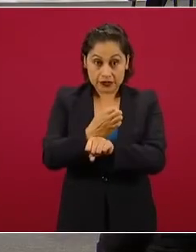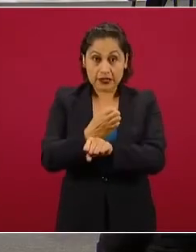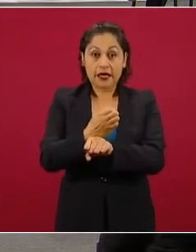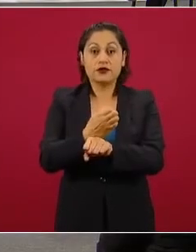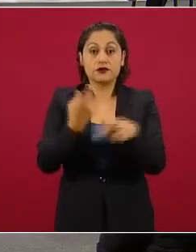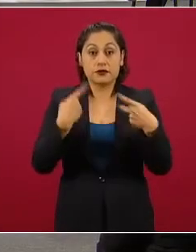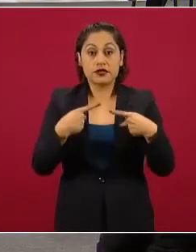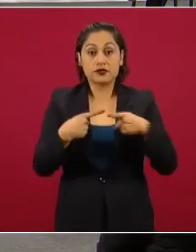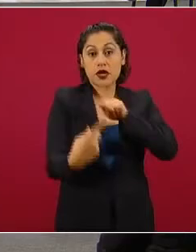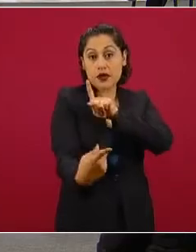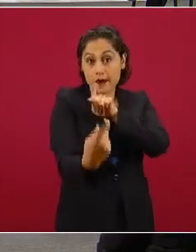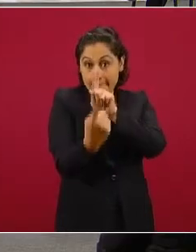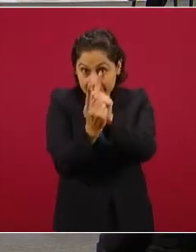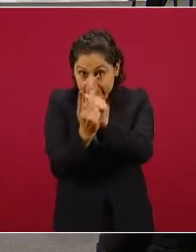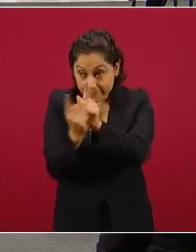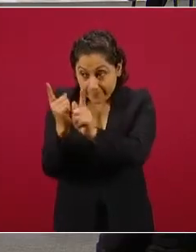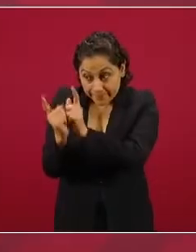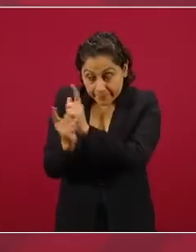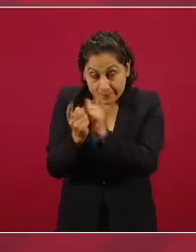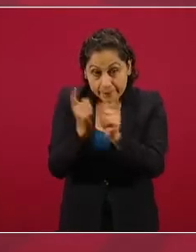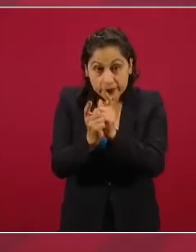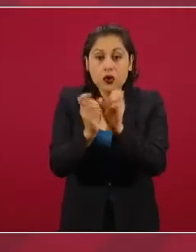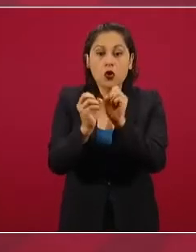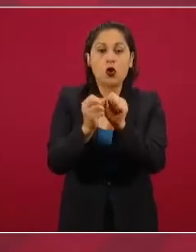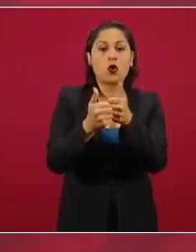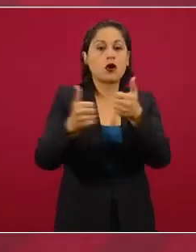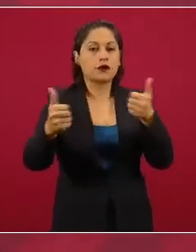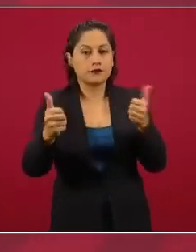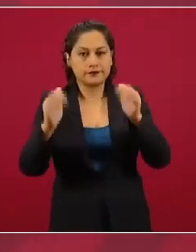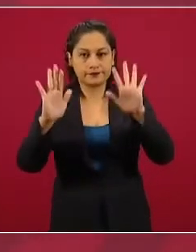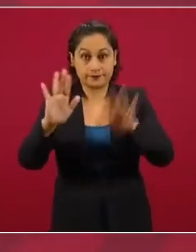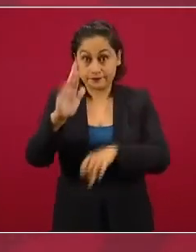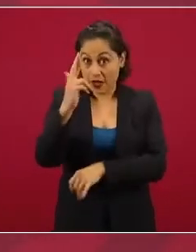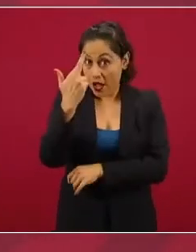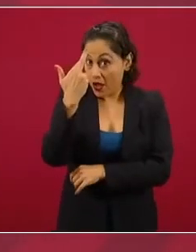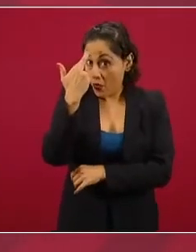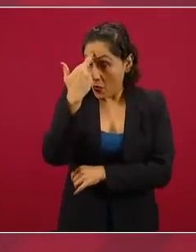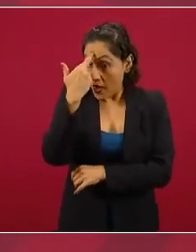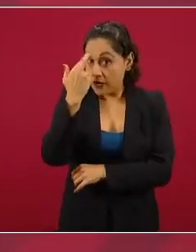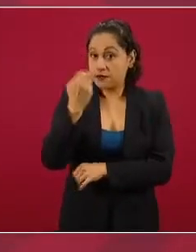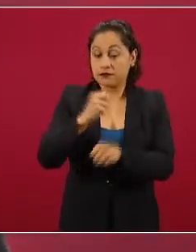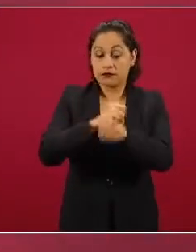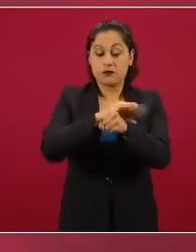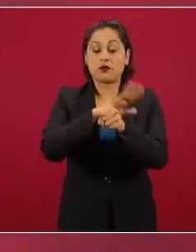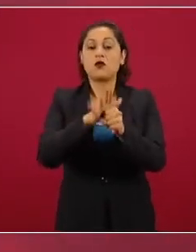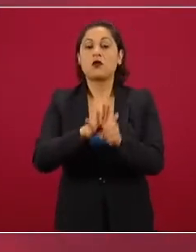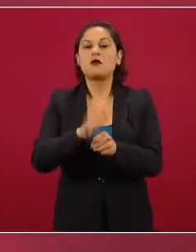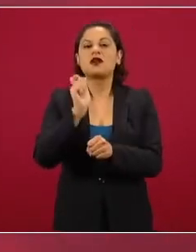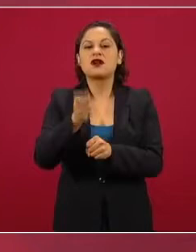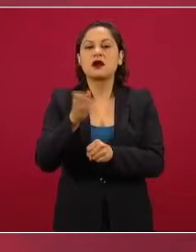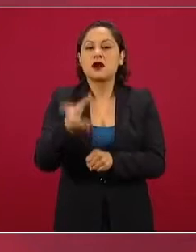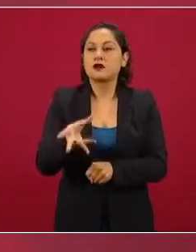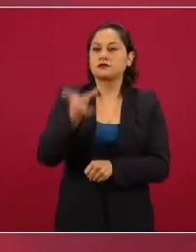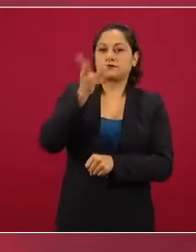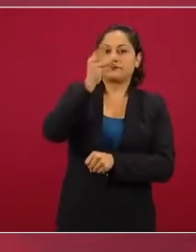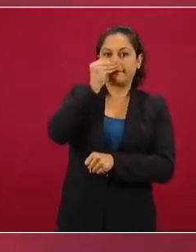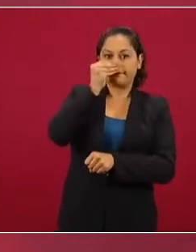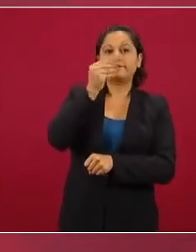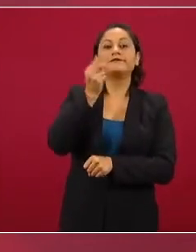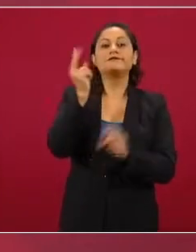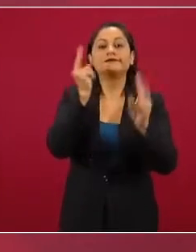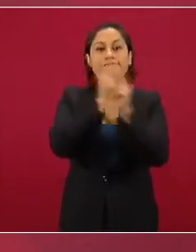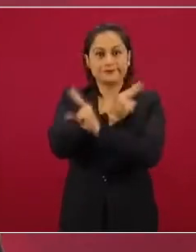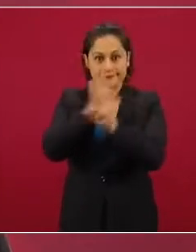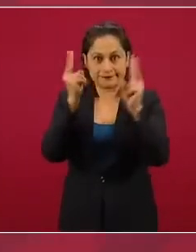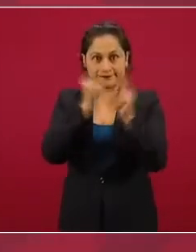entre personas. Recordar siempre que COVID-19 es una enfermedad que se transmite por la vía respiratoria. Entonces, contacto físico